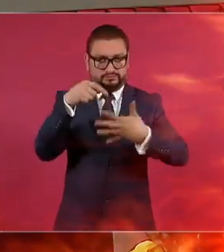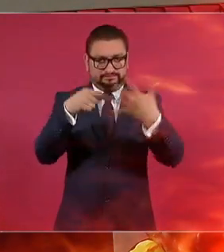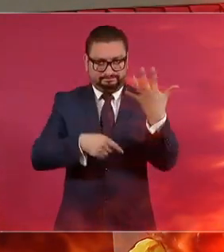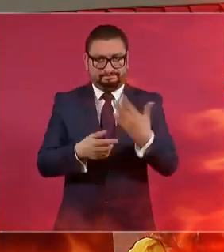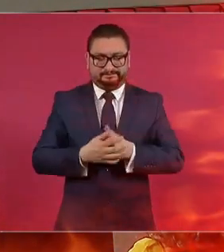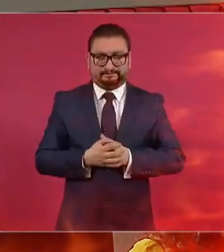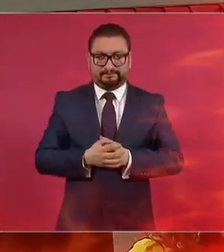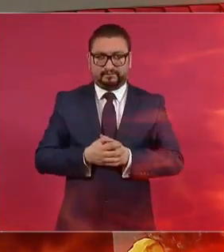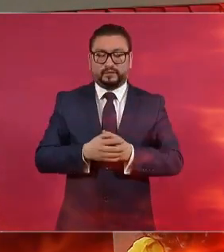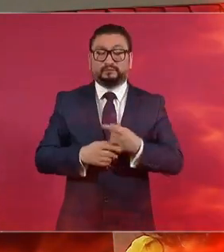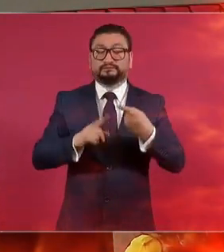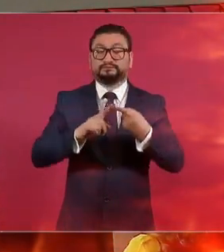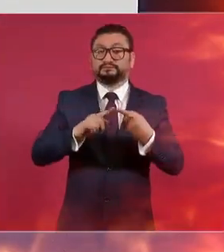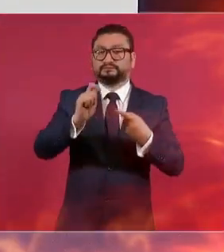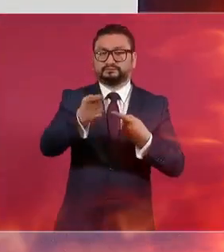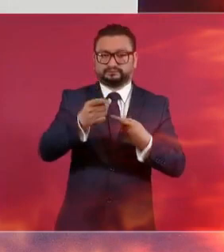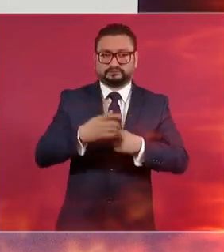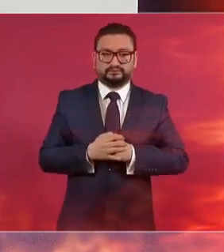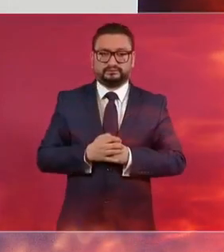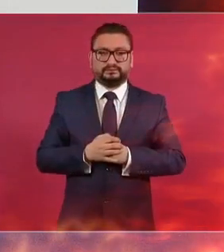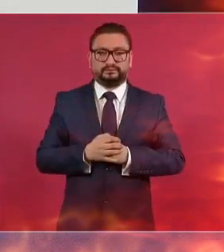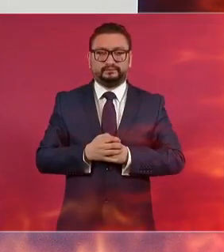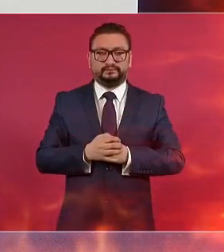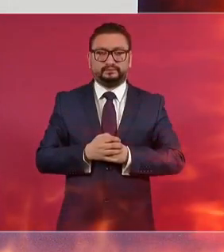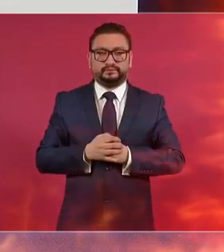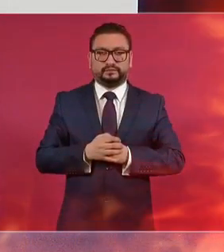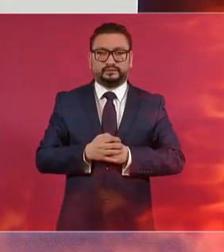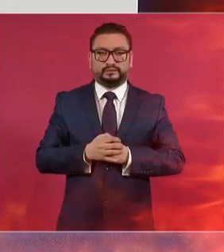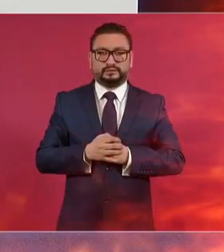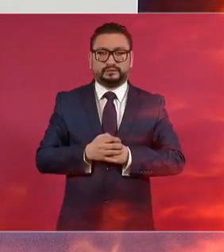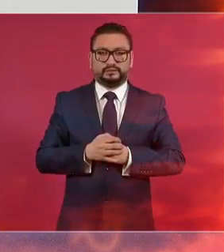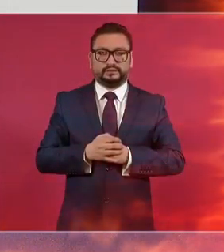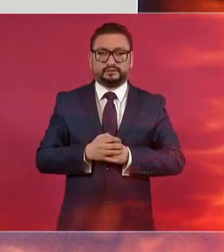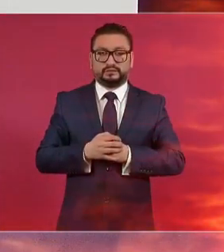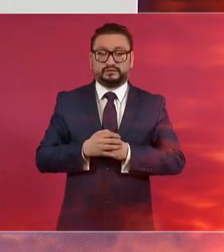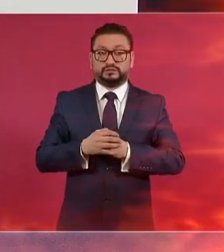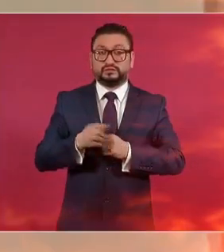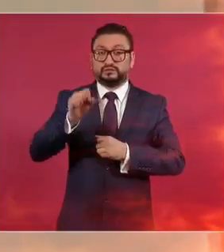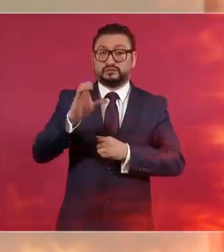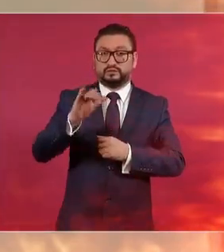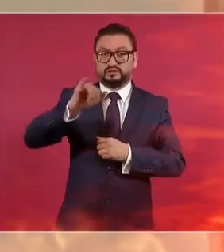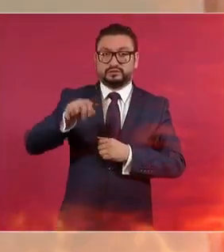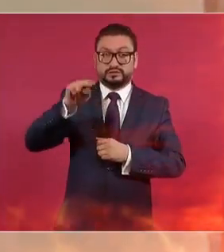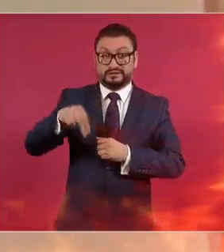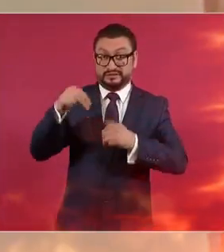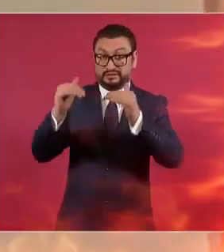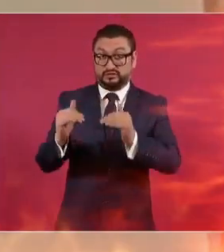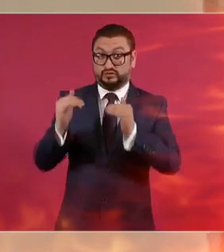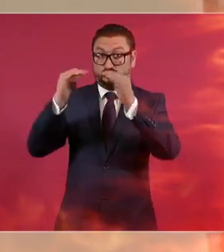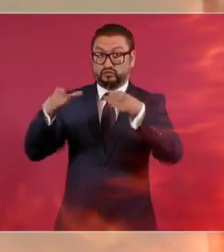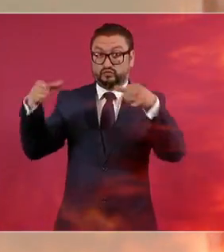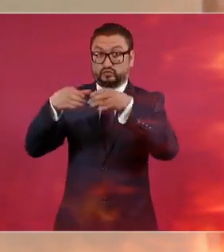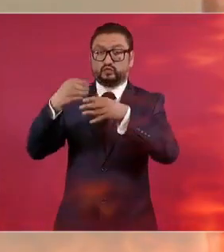legitimidad democrática. Pero bueno, el caso es que empezó a explicar, dice que los ministros de la tremenda corte, los magistrados del Tribunal Electoral y del